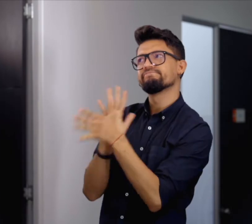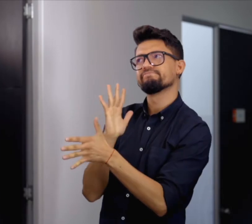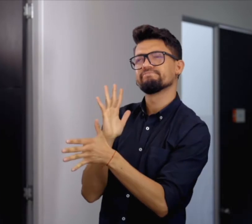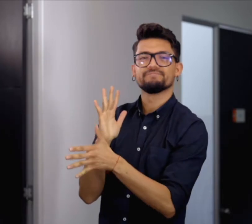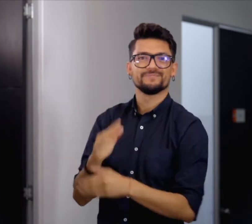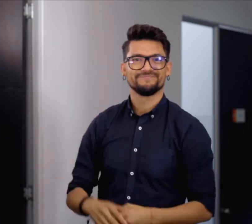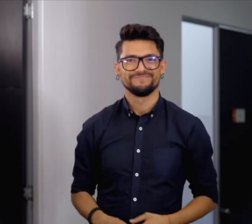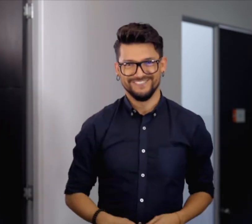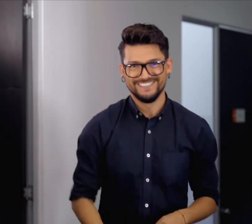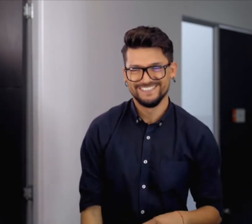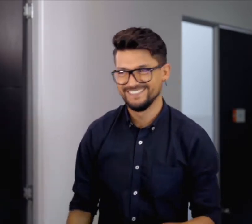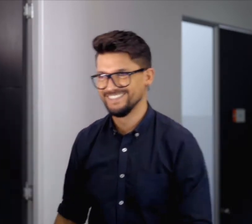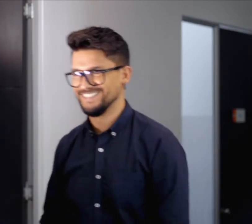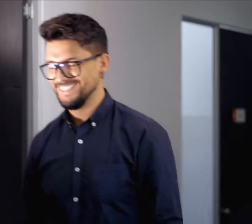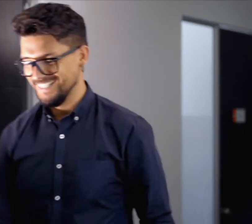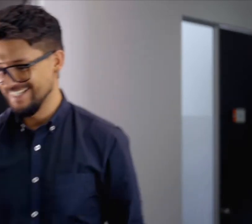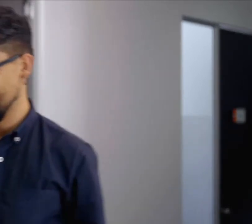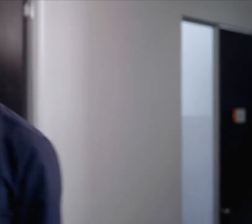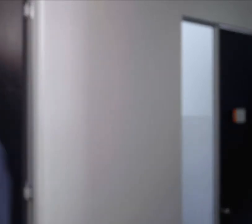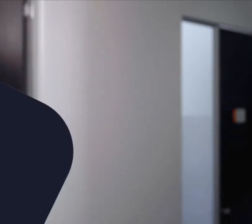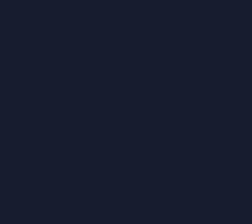ciudadanía.